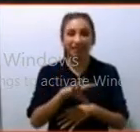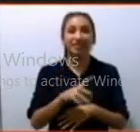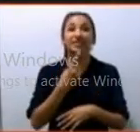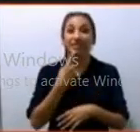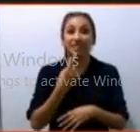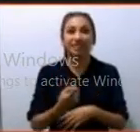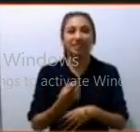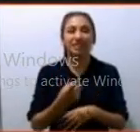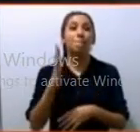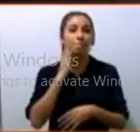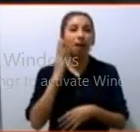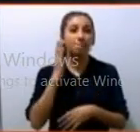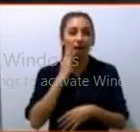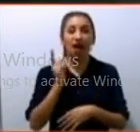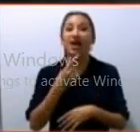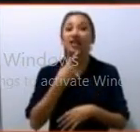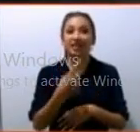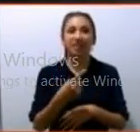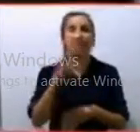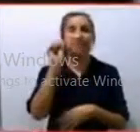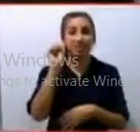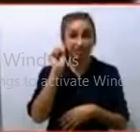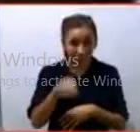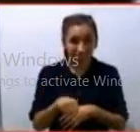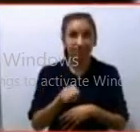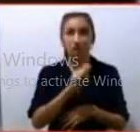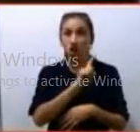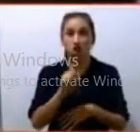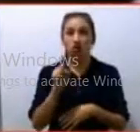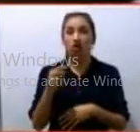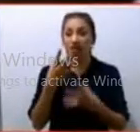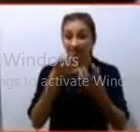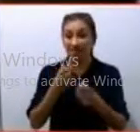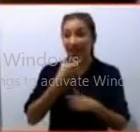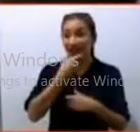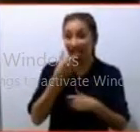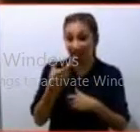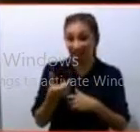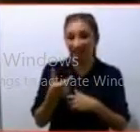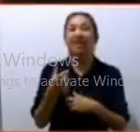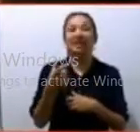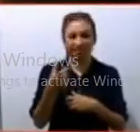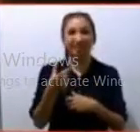dice sí, no, también. Eso ha avanzado mucho. ¿Quieres galleta? Sí.